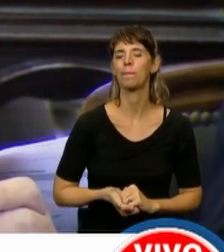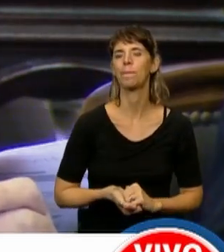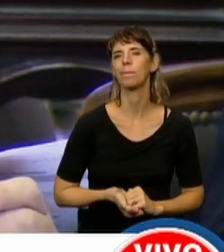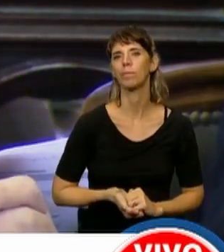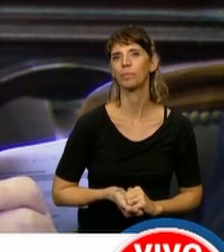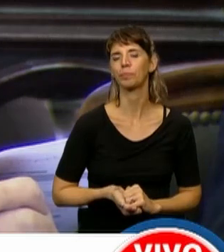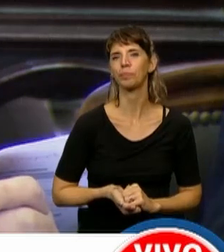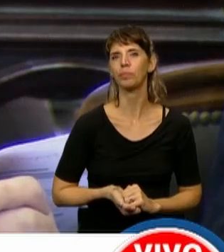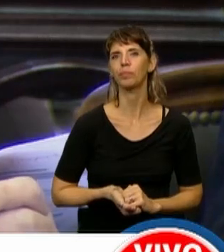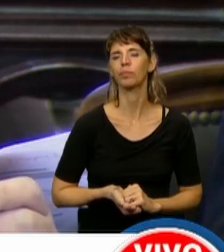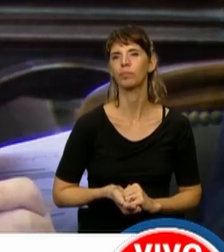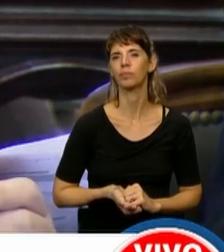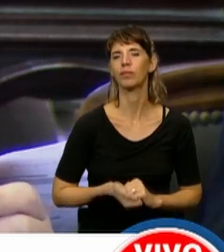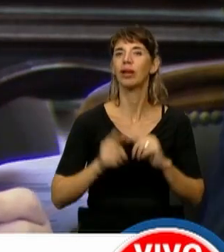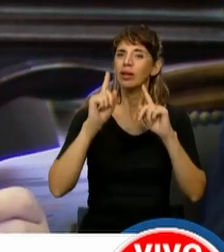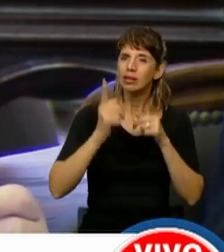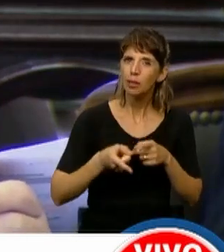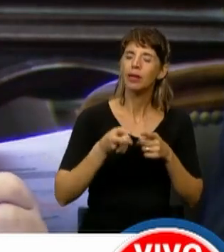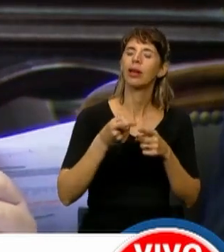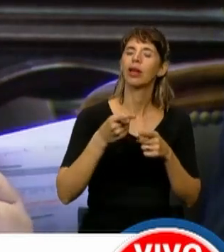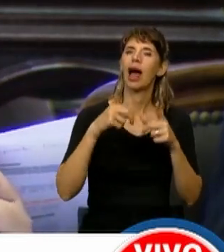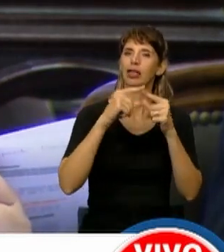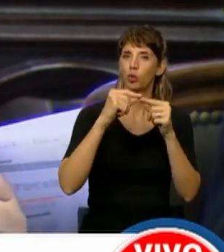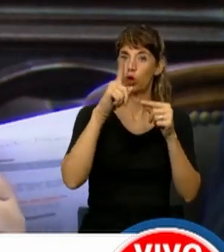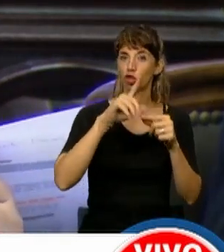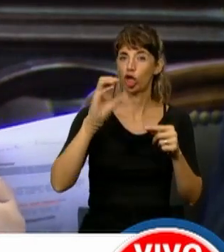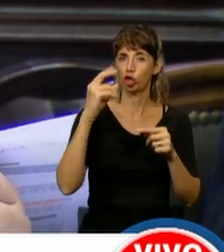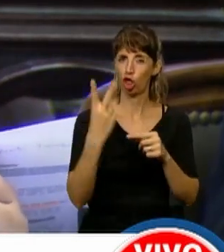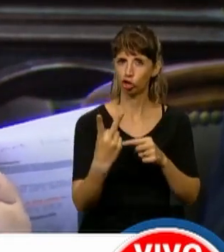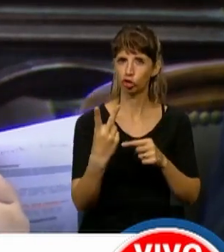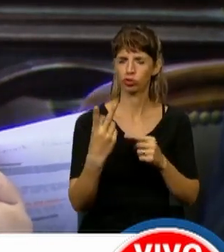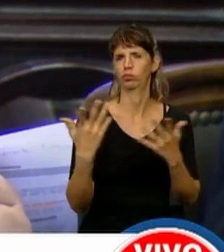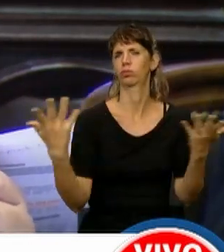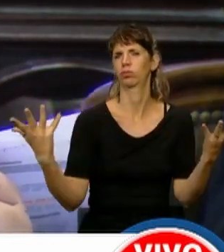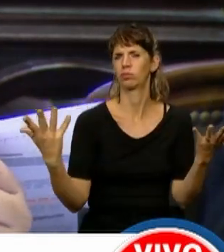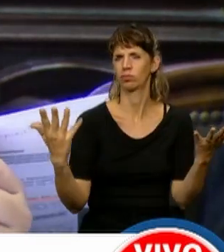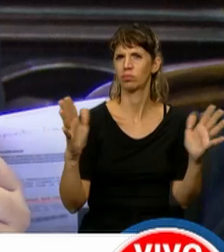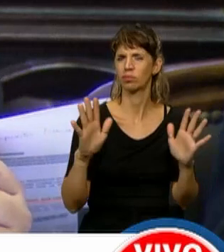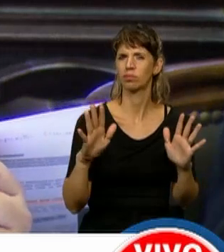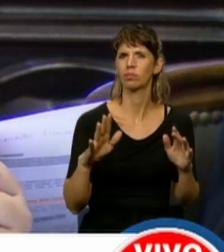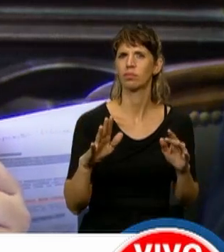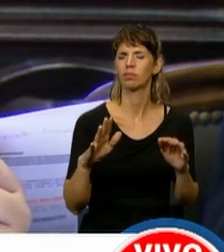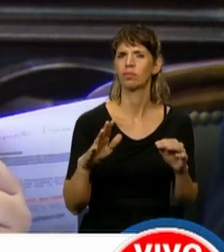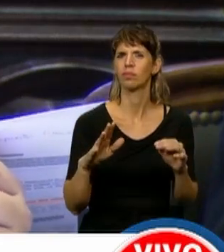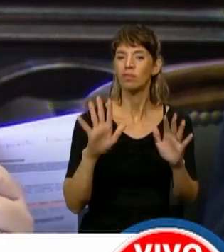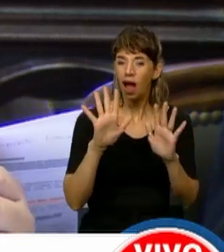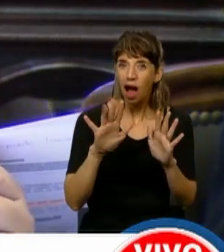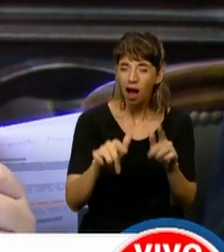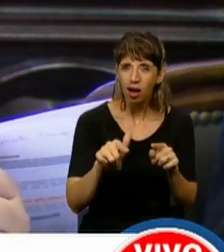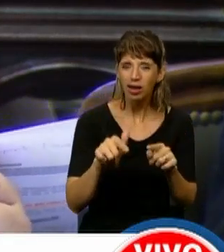hablamos de el 102, presidente. ¿Qué necesidad de poner en